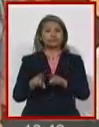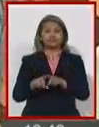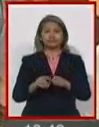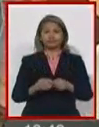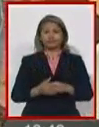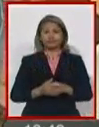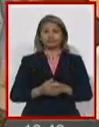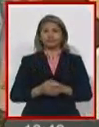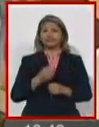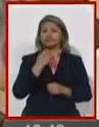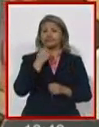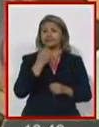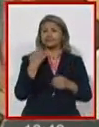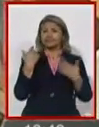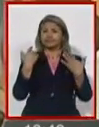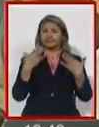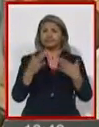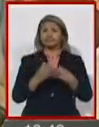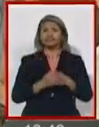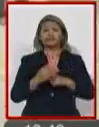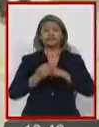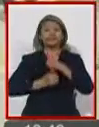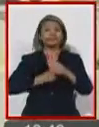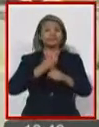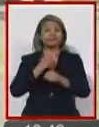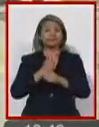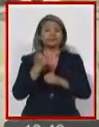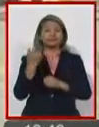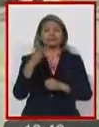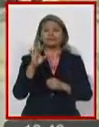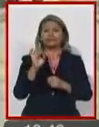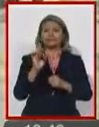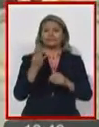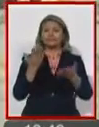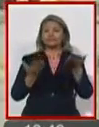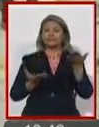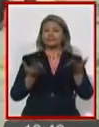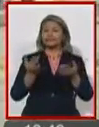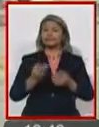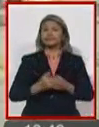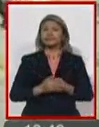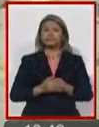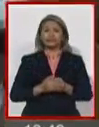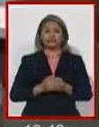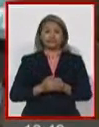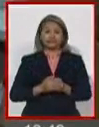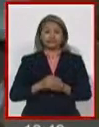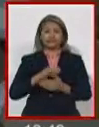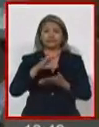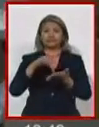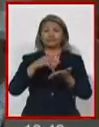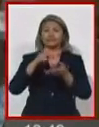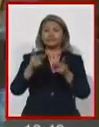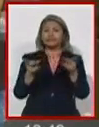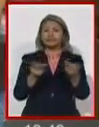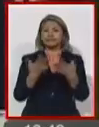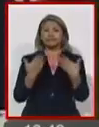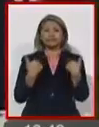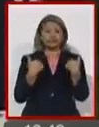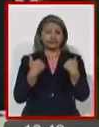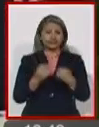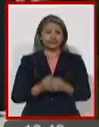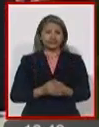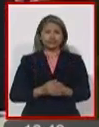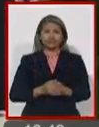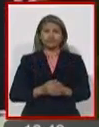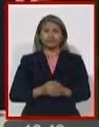Y decirles de que en esta gestión 2018 aproximadamente, tanto en capital como en provincias, vamos a